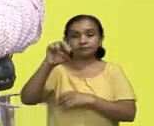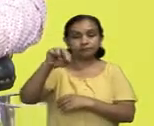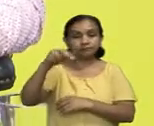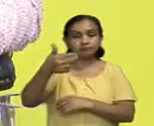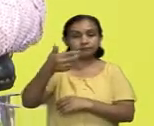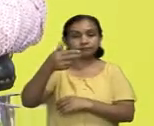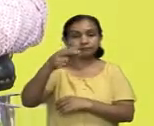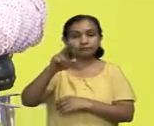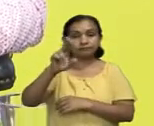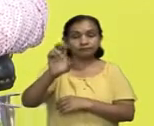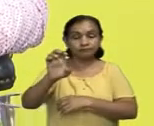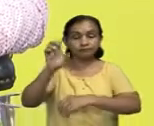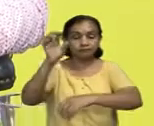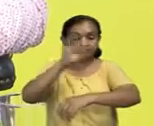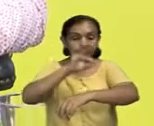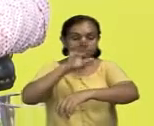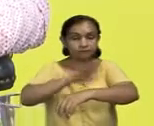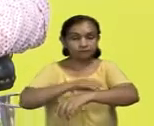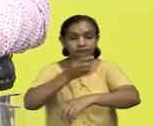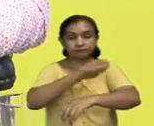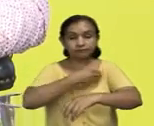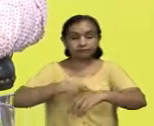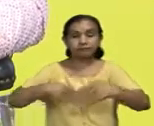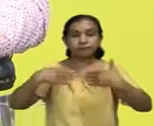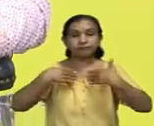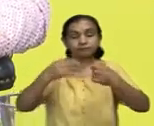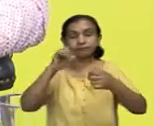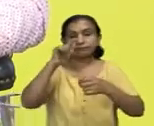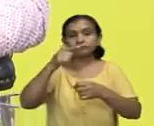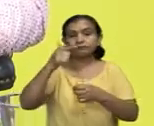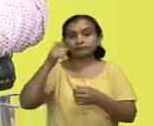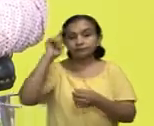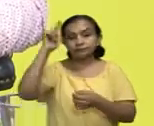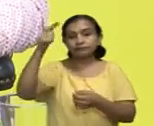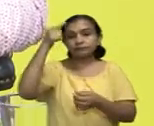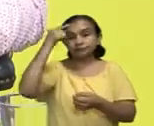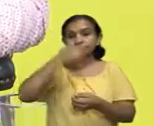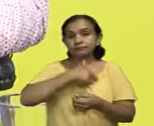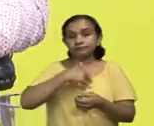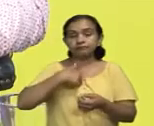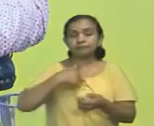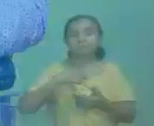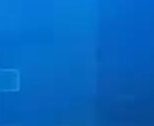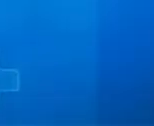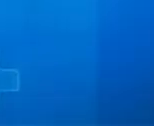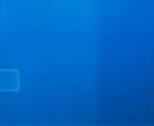el buen gobierno sandinista a través del Ministerio de Salud. Usted no le cambie de canal que ya regresamos.